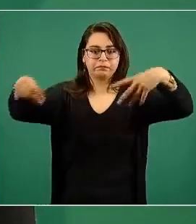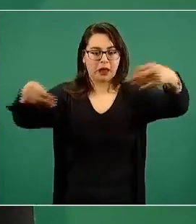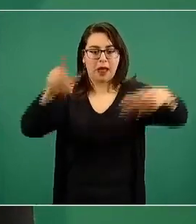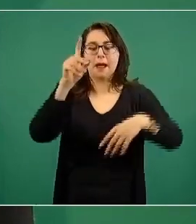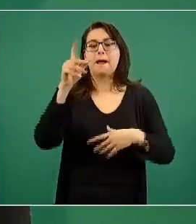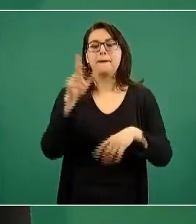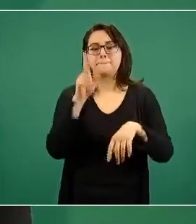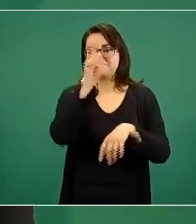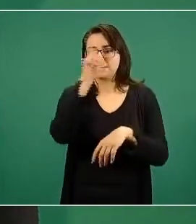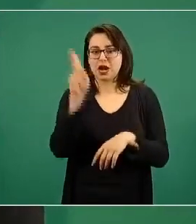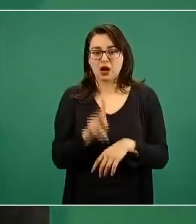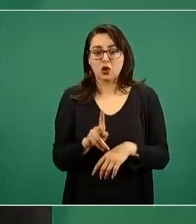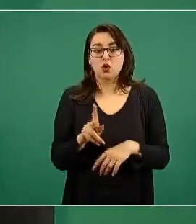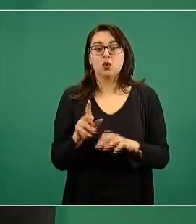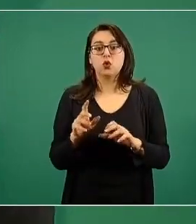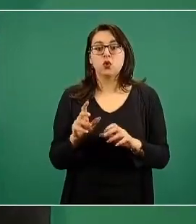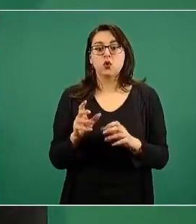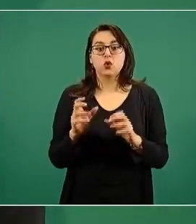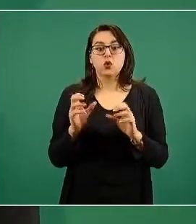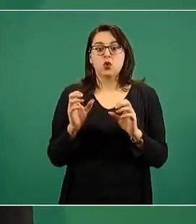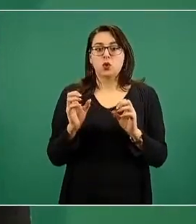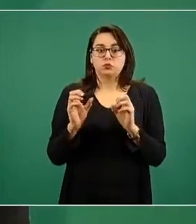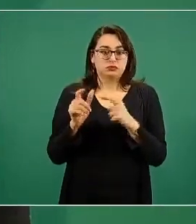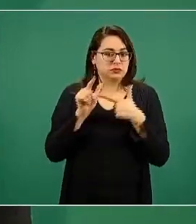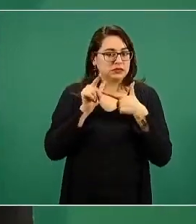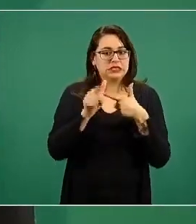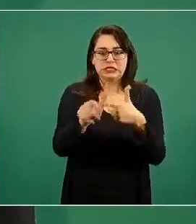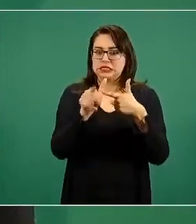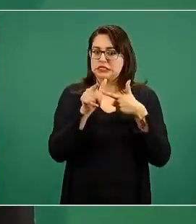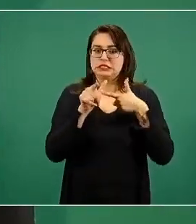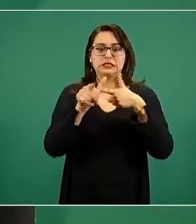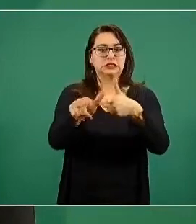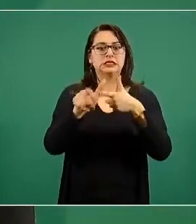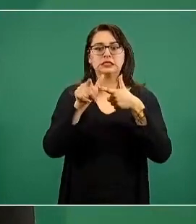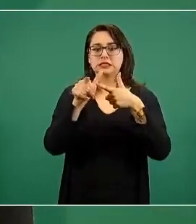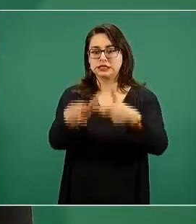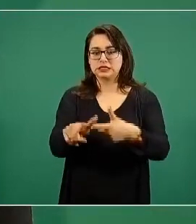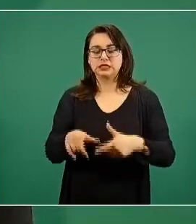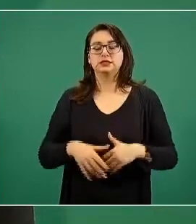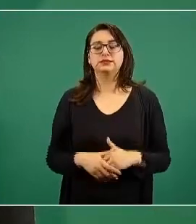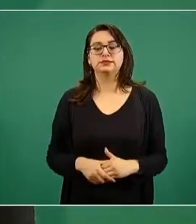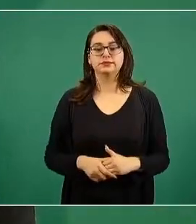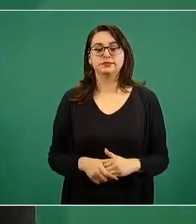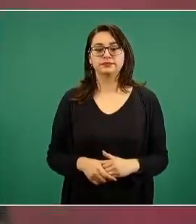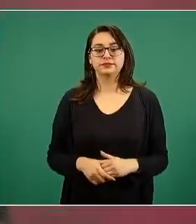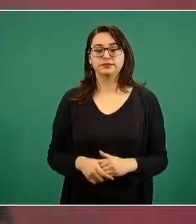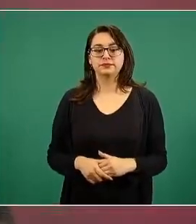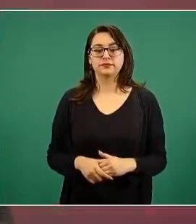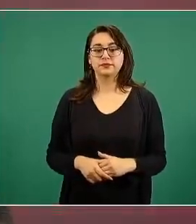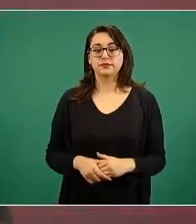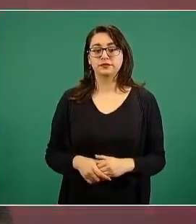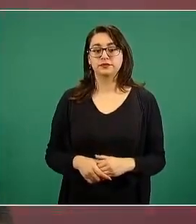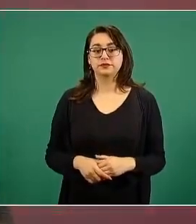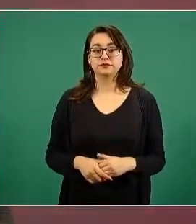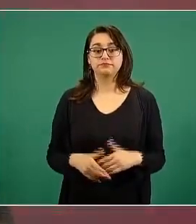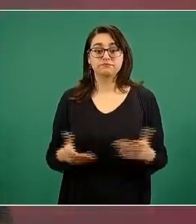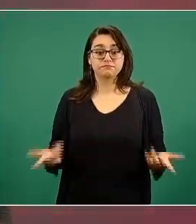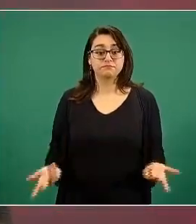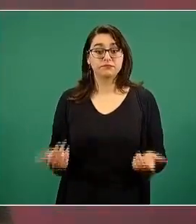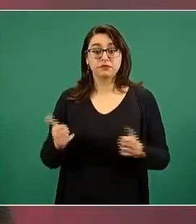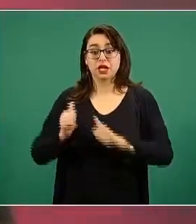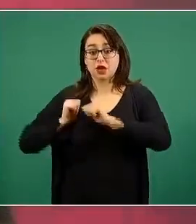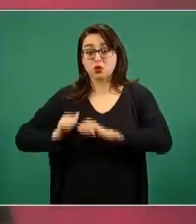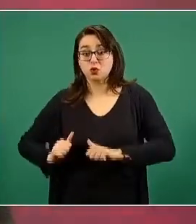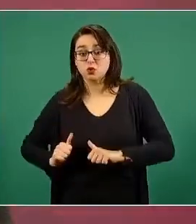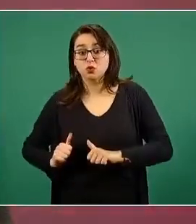menos evitan esta ruptura de cadenas de contagio. Y para las autoridades, pues en